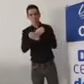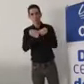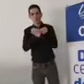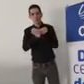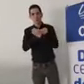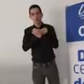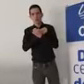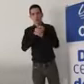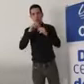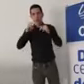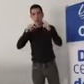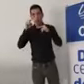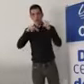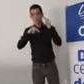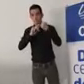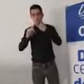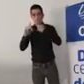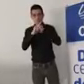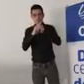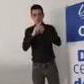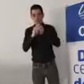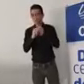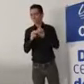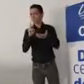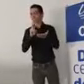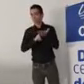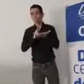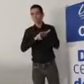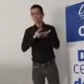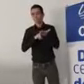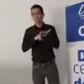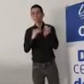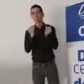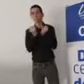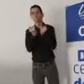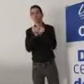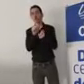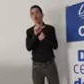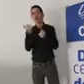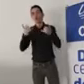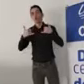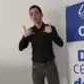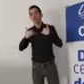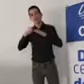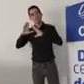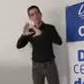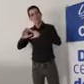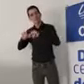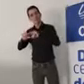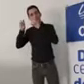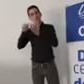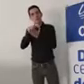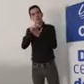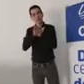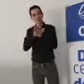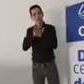nivel incluso latinoamericano, capacitando a otros jóvenes en todo lo que tiene que ver con la Agenda 2030 y empoderando